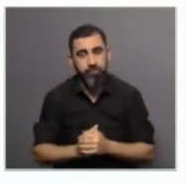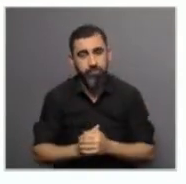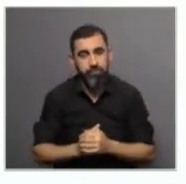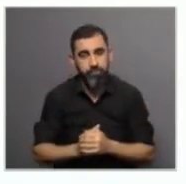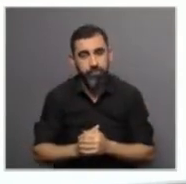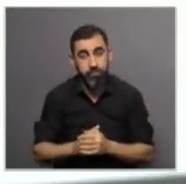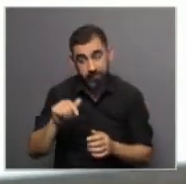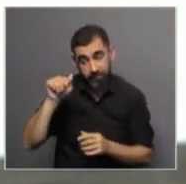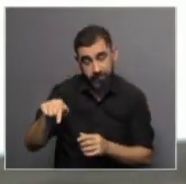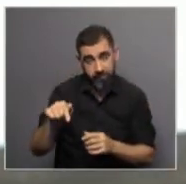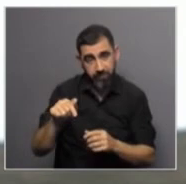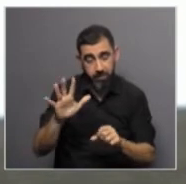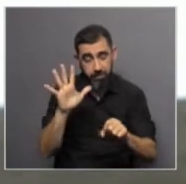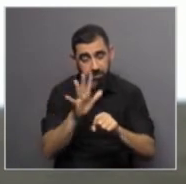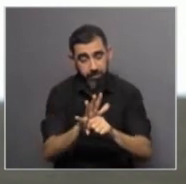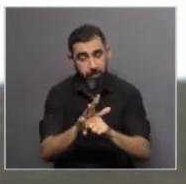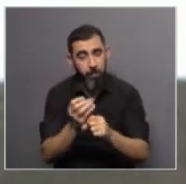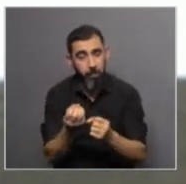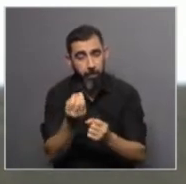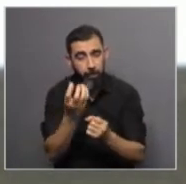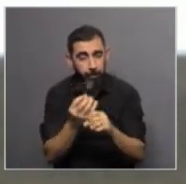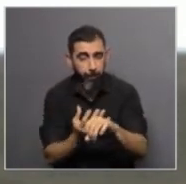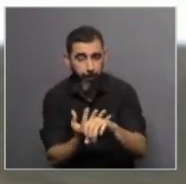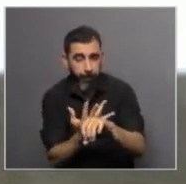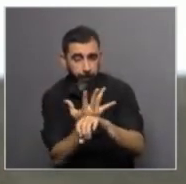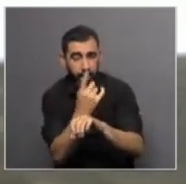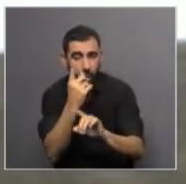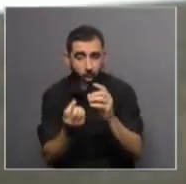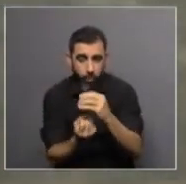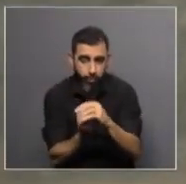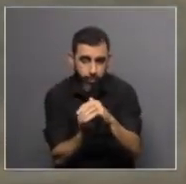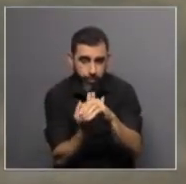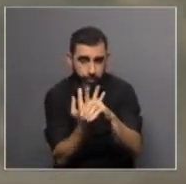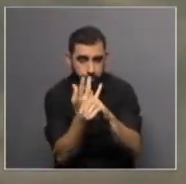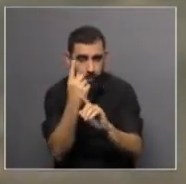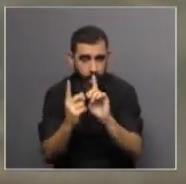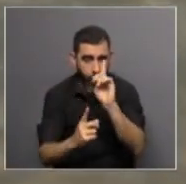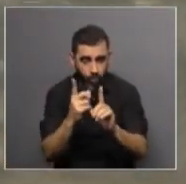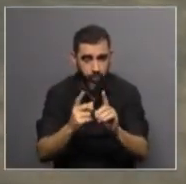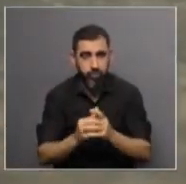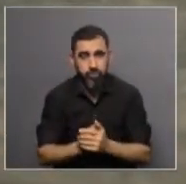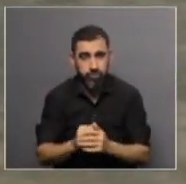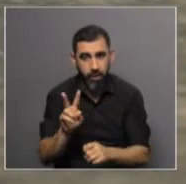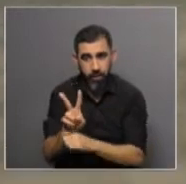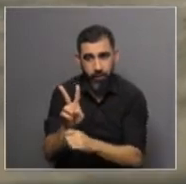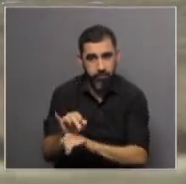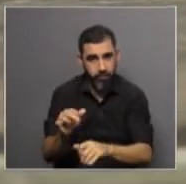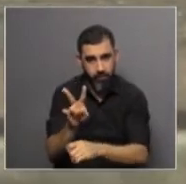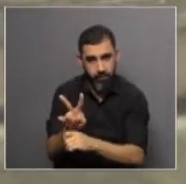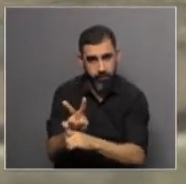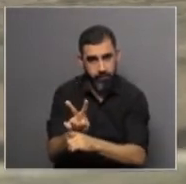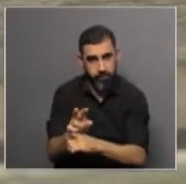antes, aquí está el parche de pelos, esta araña ya ha liberado algunos pelos, ya se ha defendido.